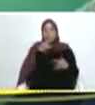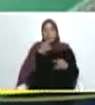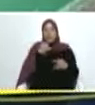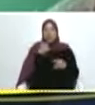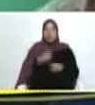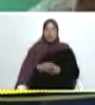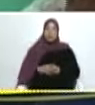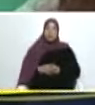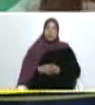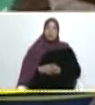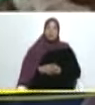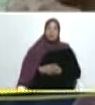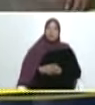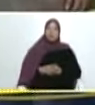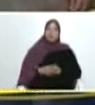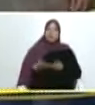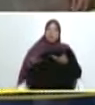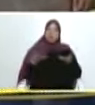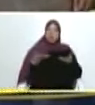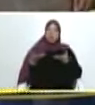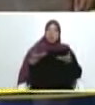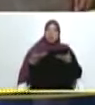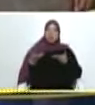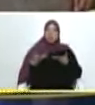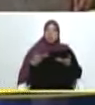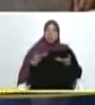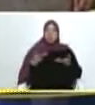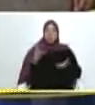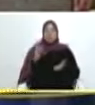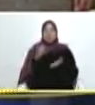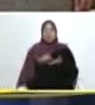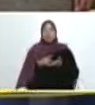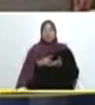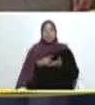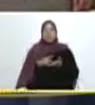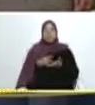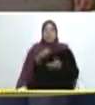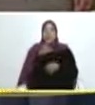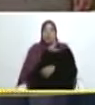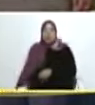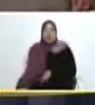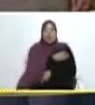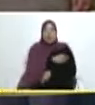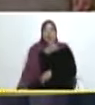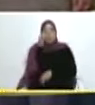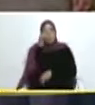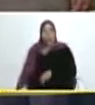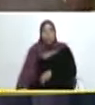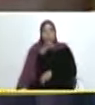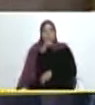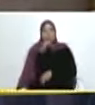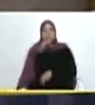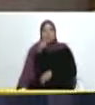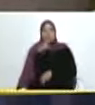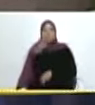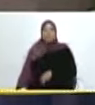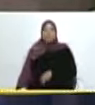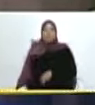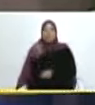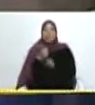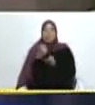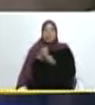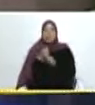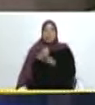ver con que nuestros servicios sean generados por energía fotovoltaica. Muy importante la